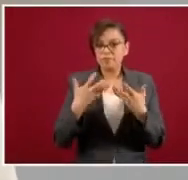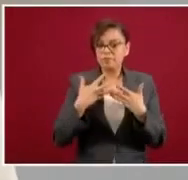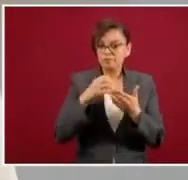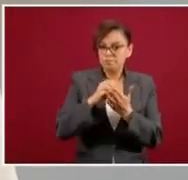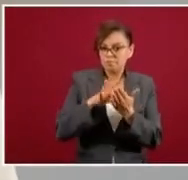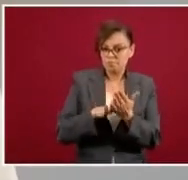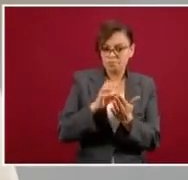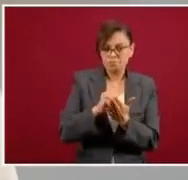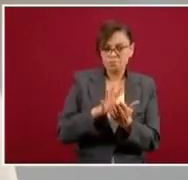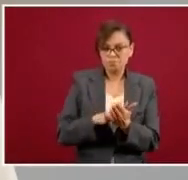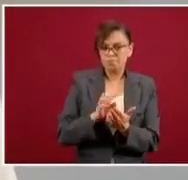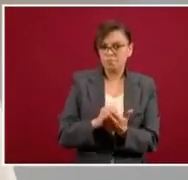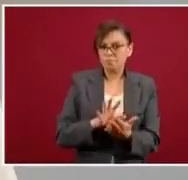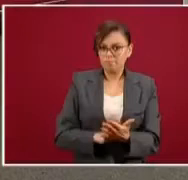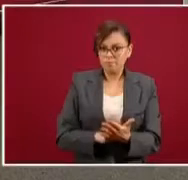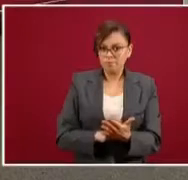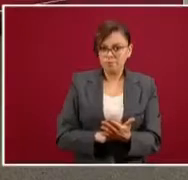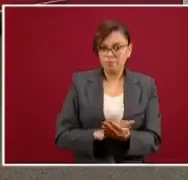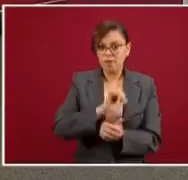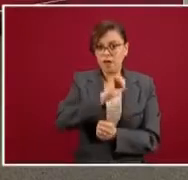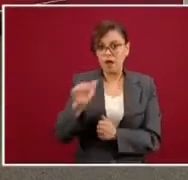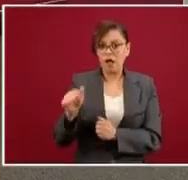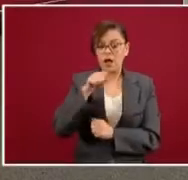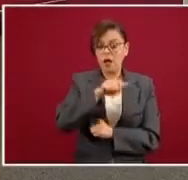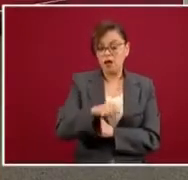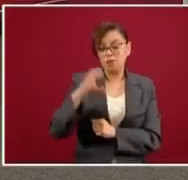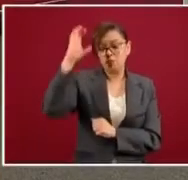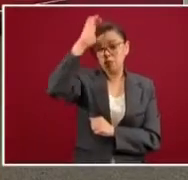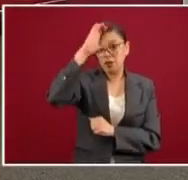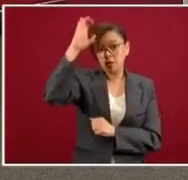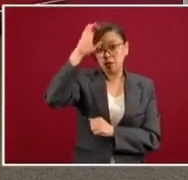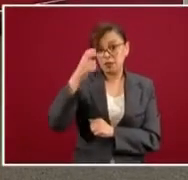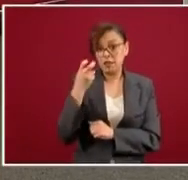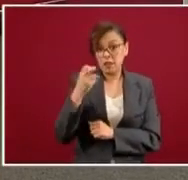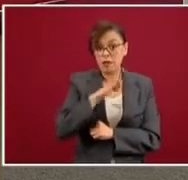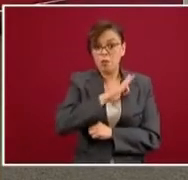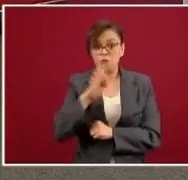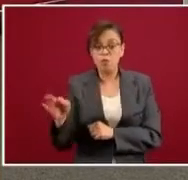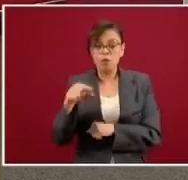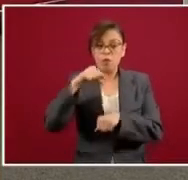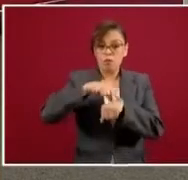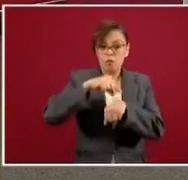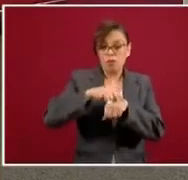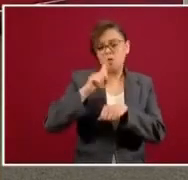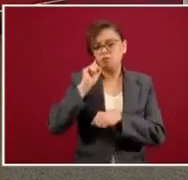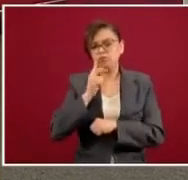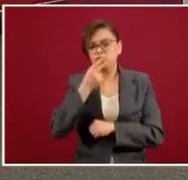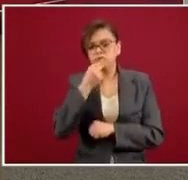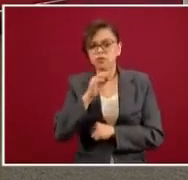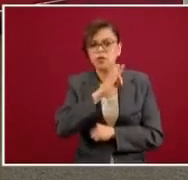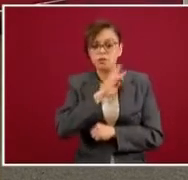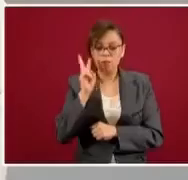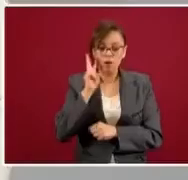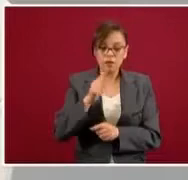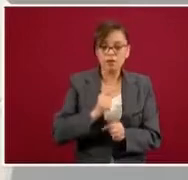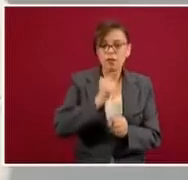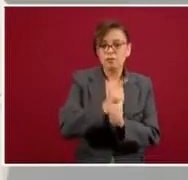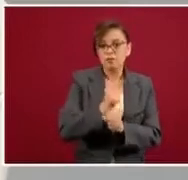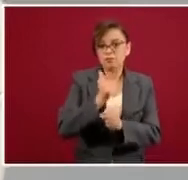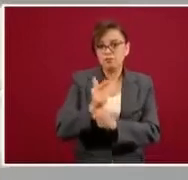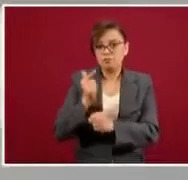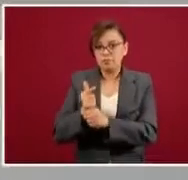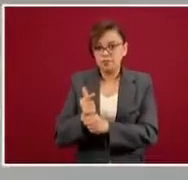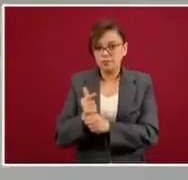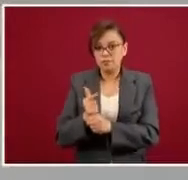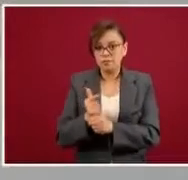más relevante de la evidencia científica que permita a las y los médicos orientar el proceso de identificación